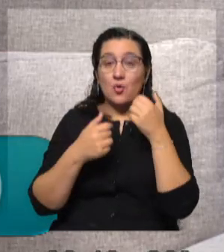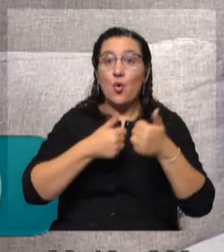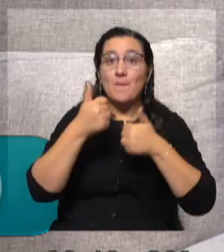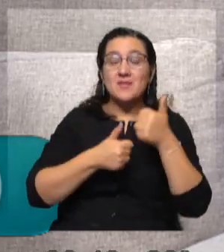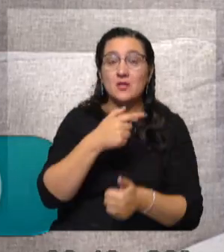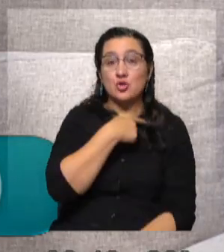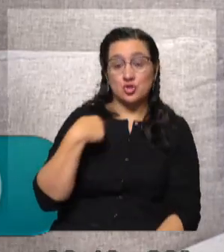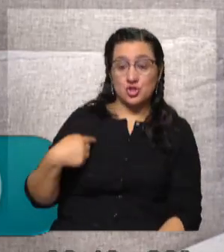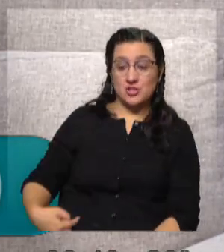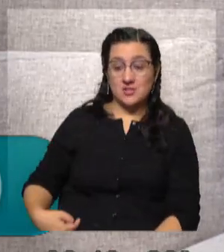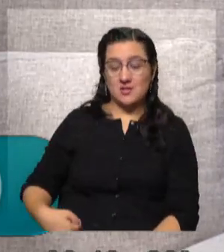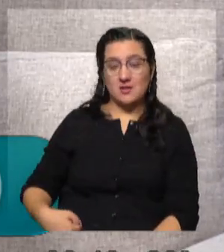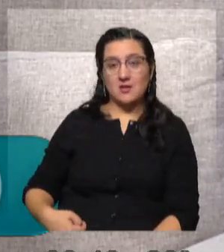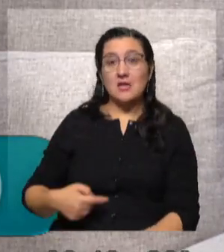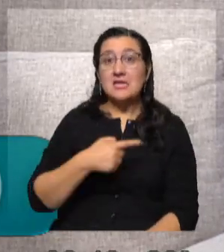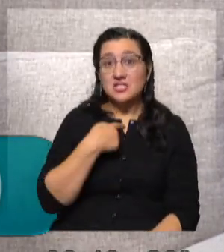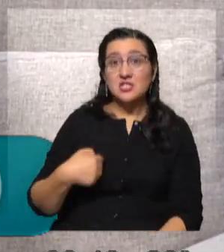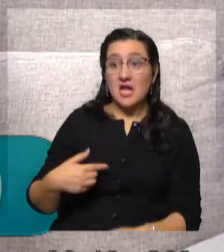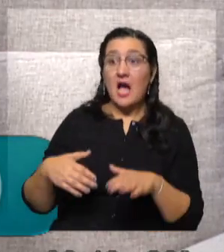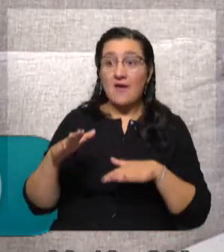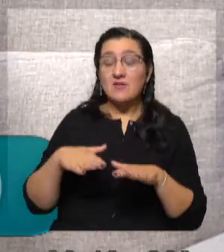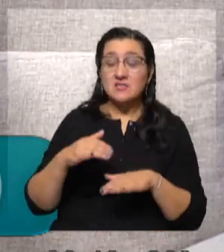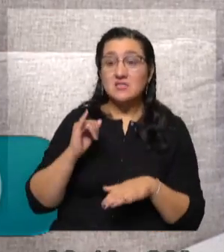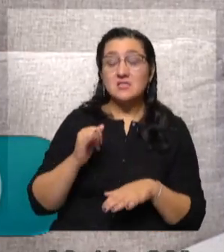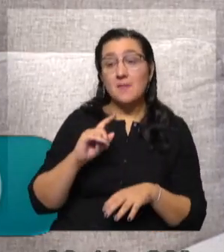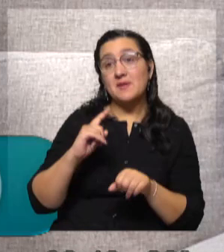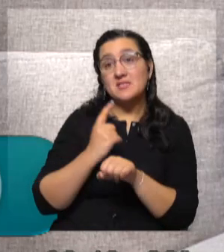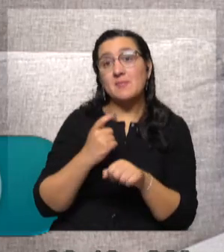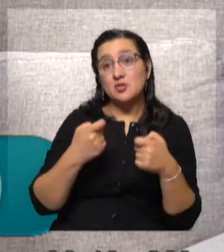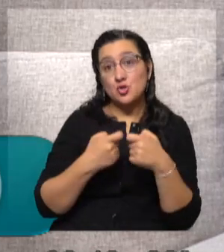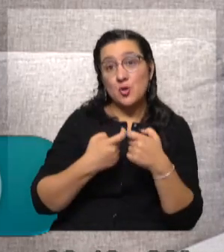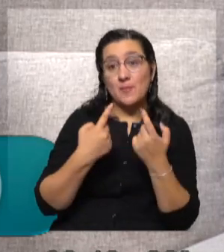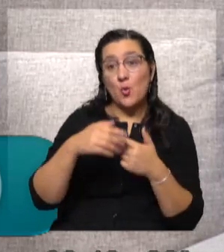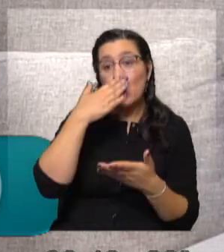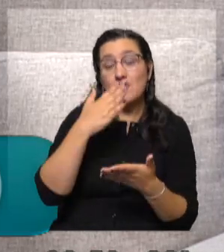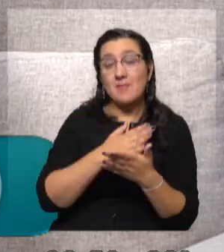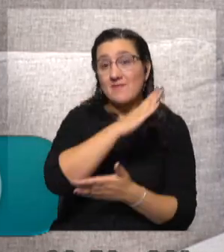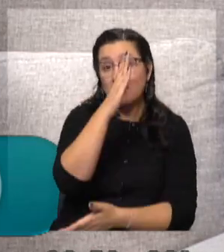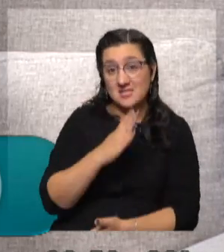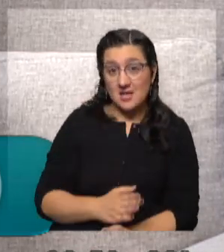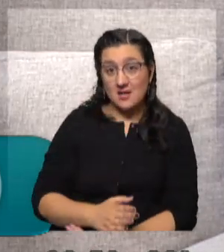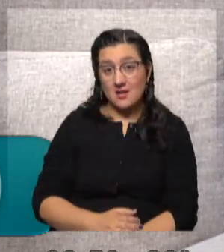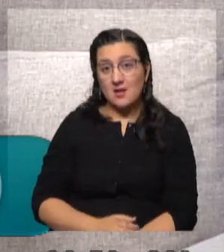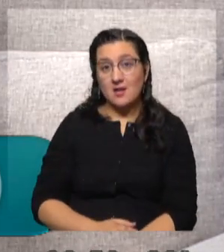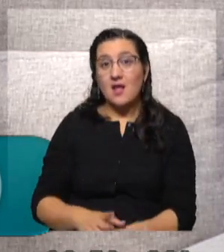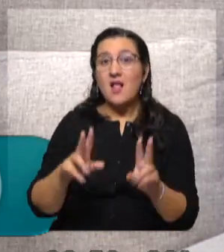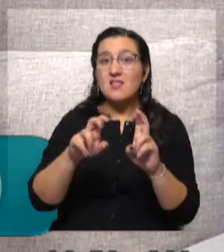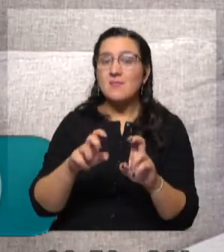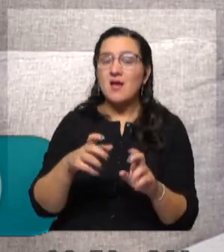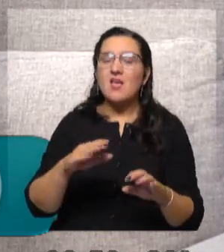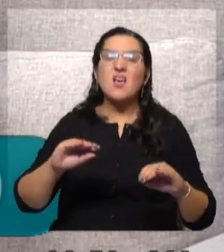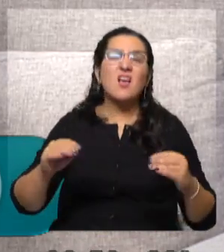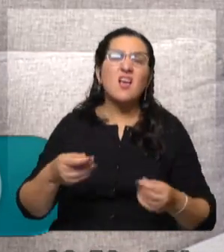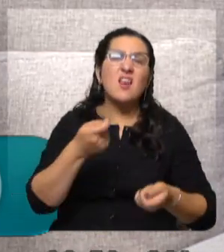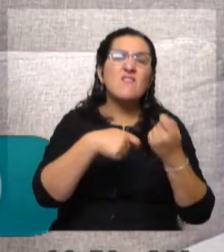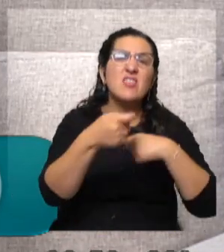con china china a veces entra durante meses como principal socio comercial últimamente es Brasil el asunto es que le vendemos y